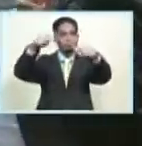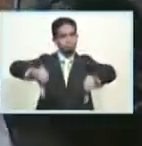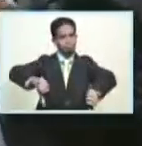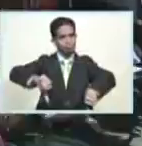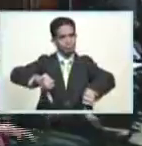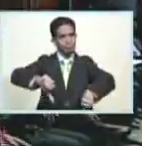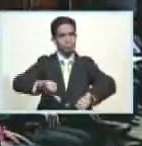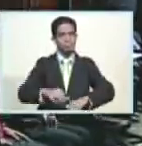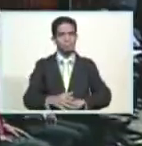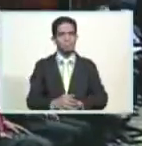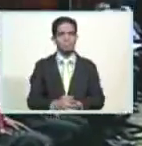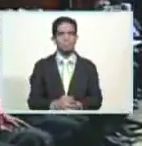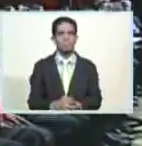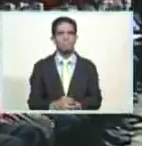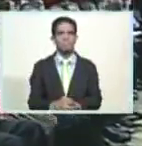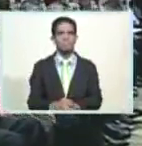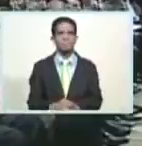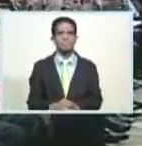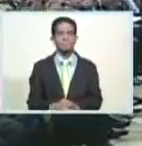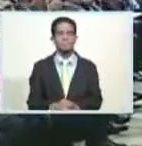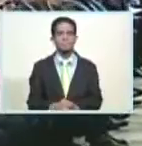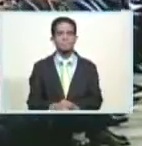lo ranchificó otra vez.